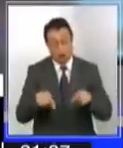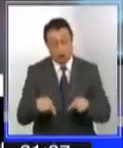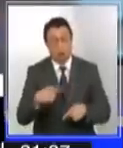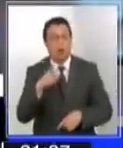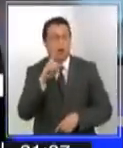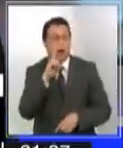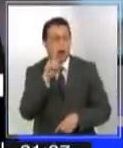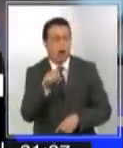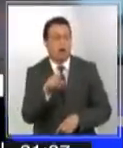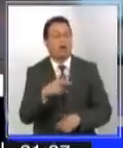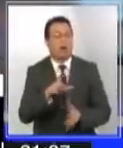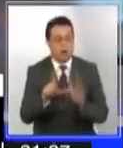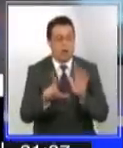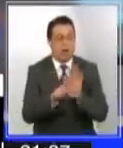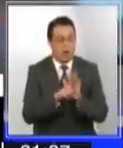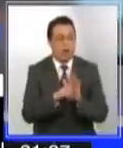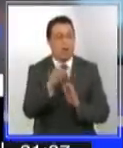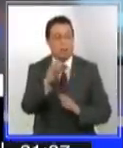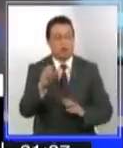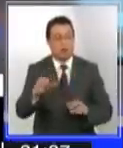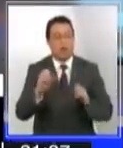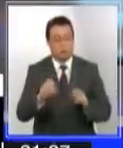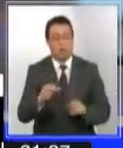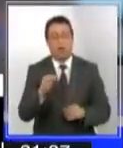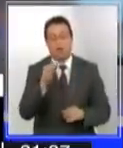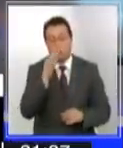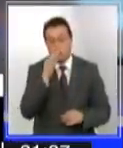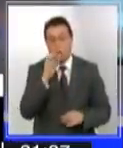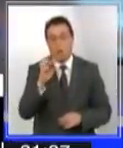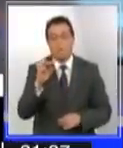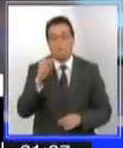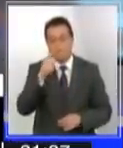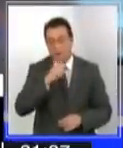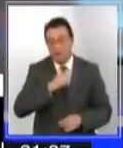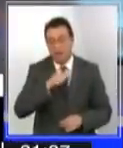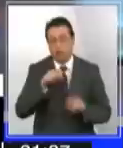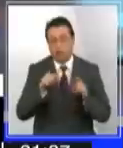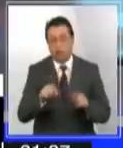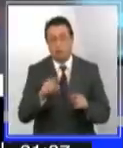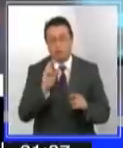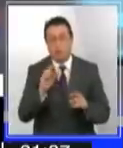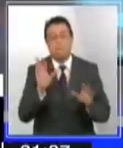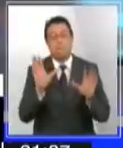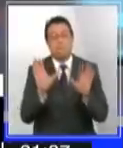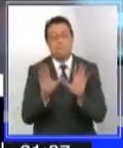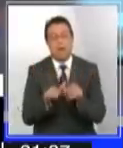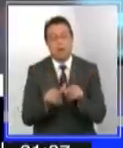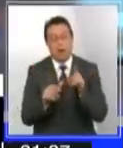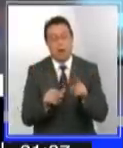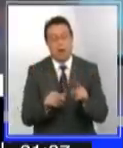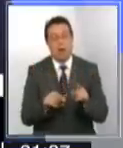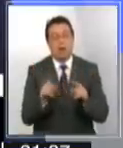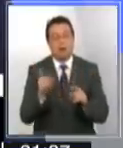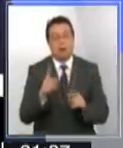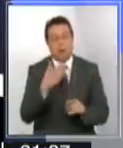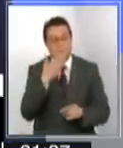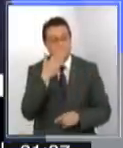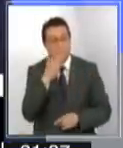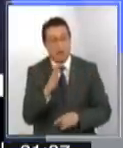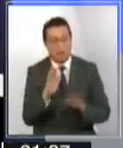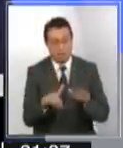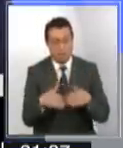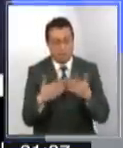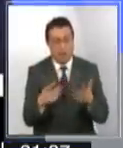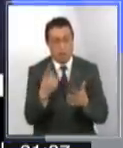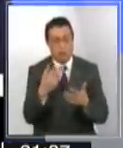es legal el que las personas puedan consumir privadamente otras drogas, pero estamos hablando específicamente de la marihuana, ¿no es más recomendable darle una